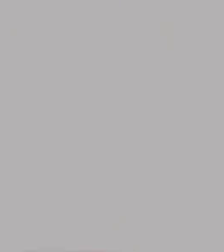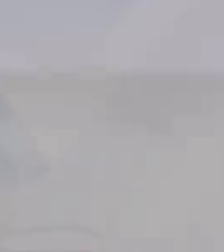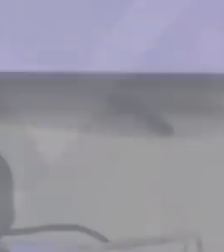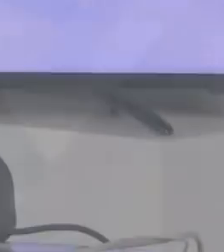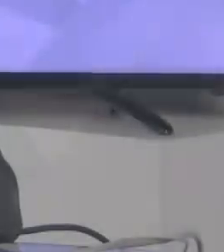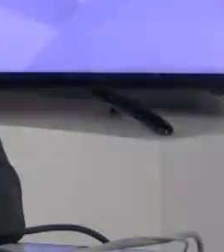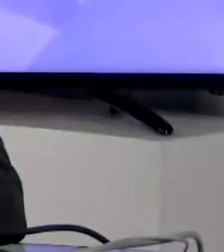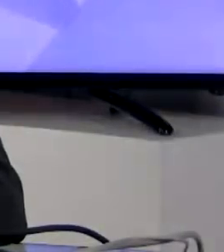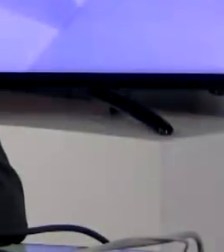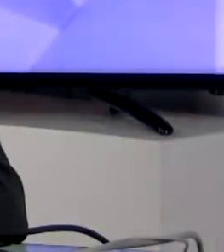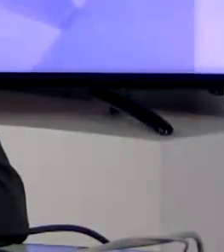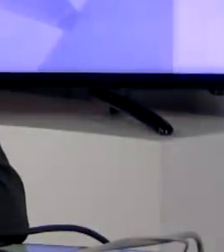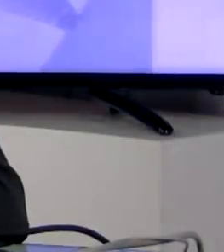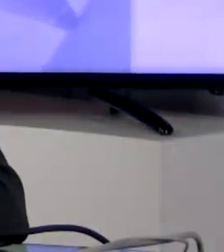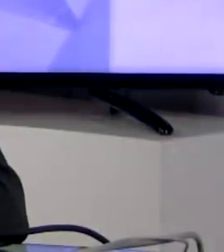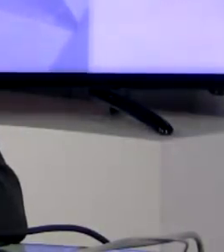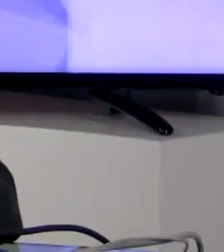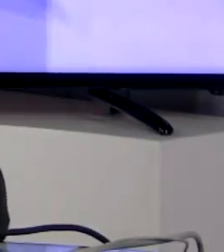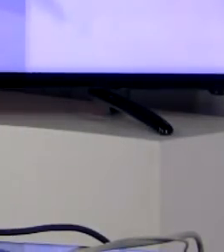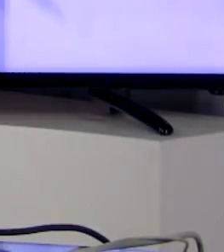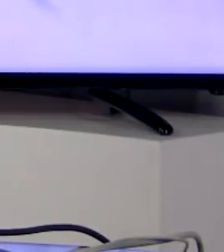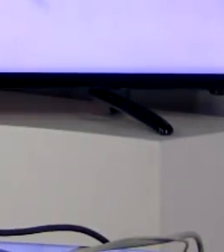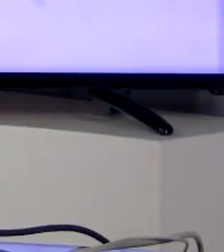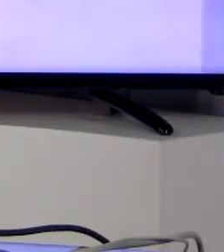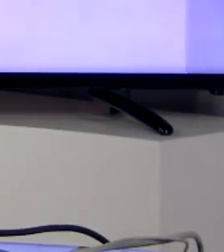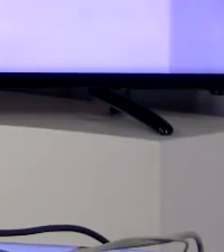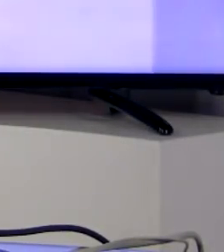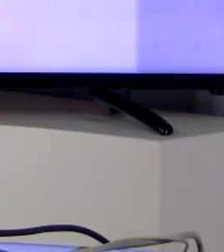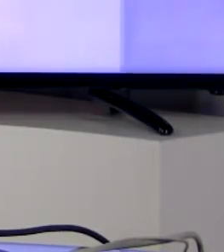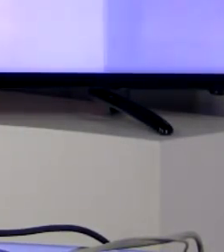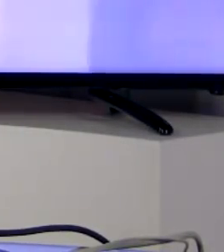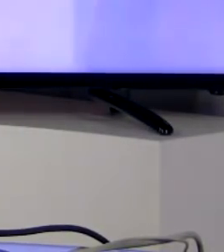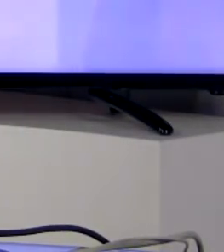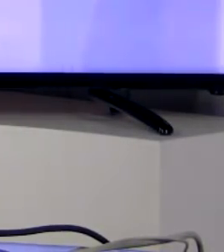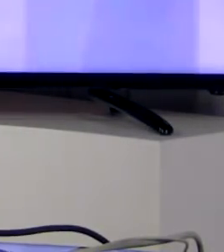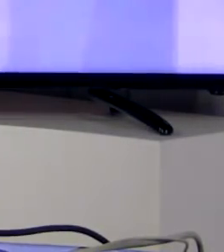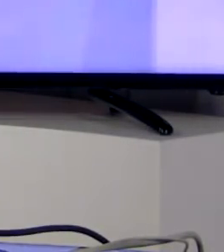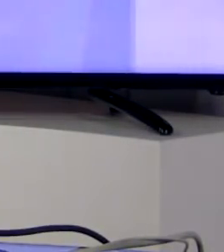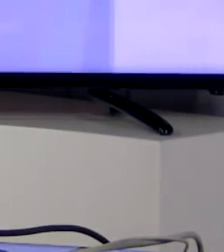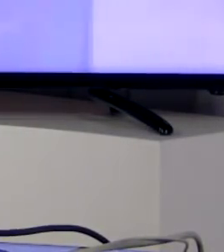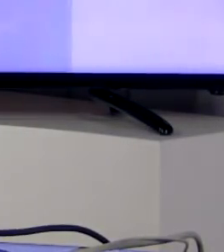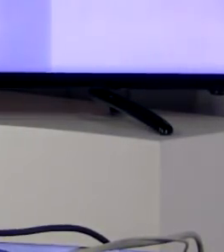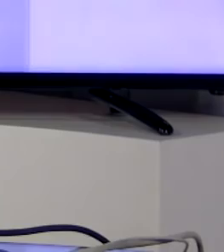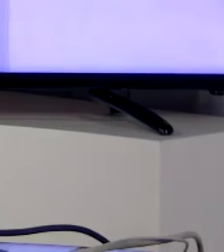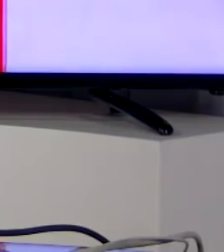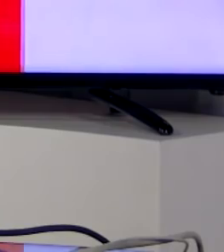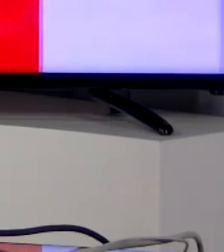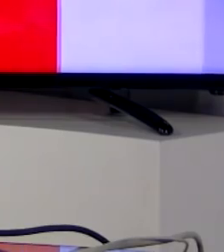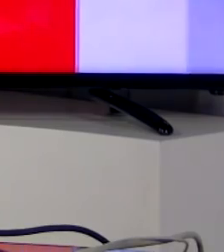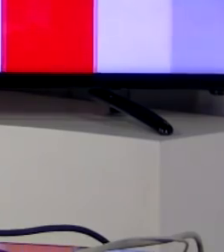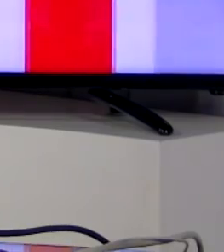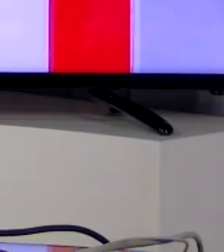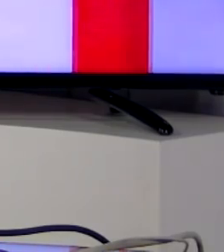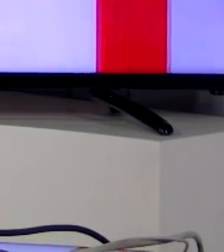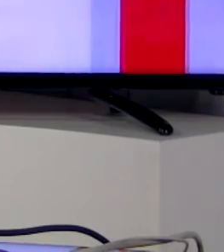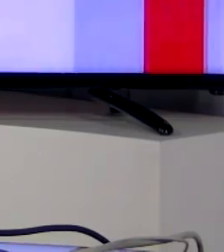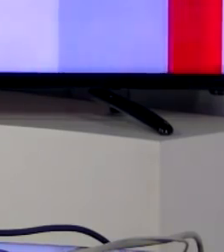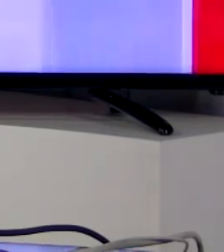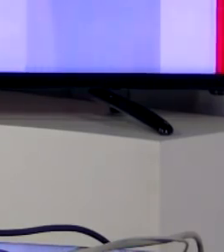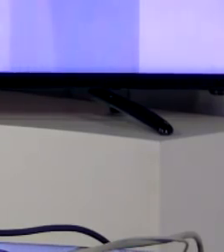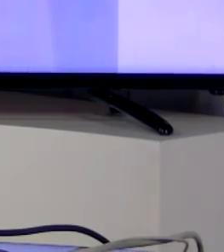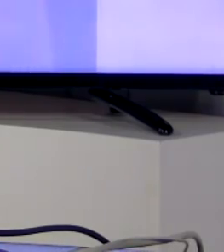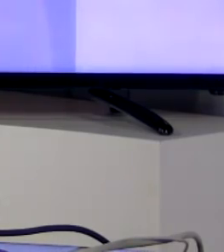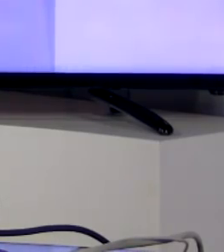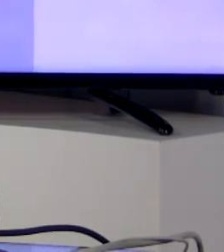en este primer discurso como presidente electo andrés manuel lópez obrador garantizó que el ejecutivo no